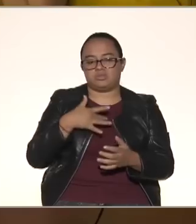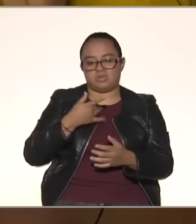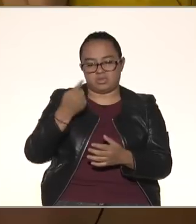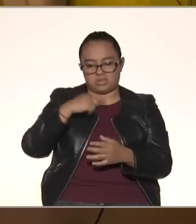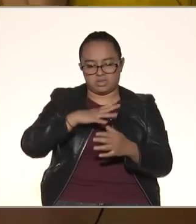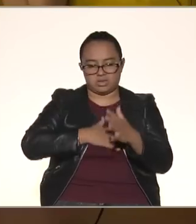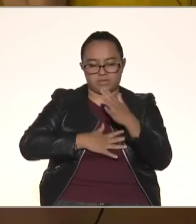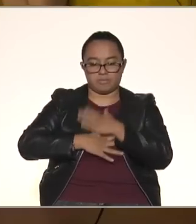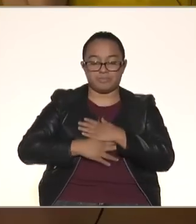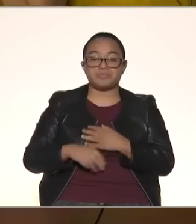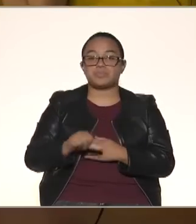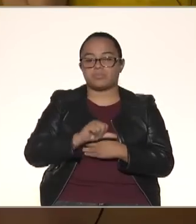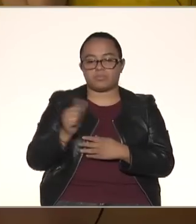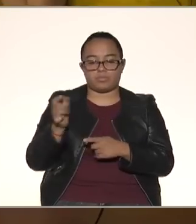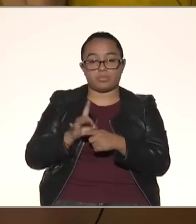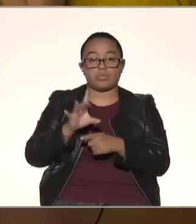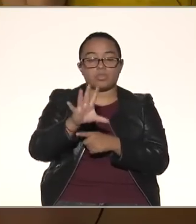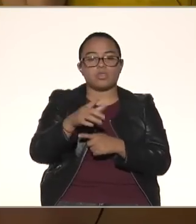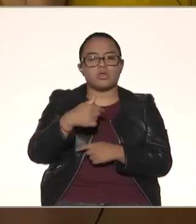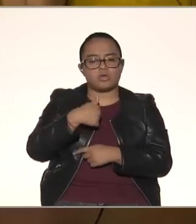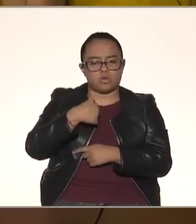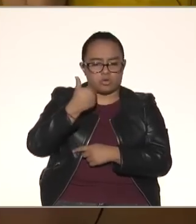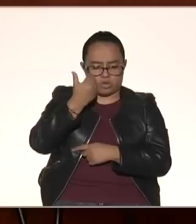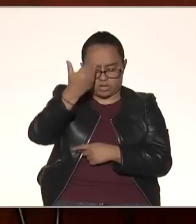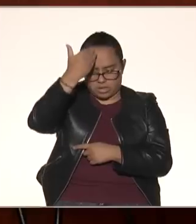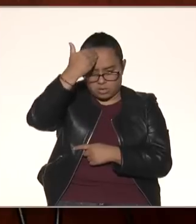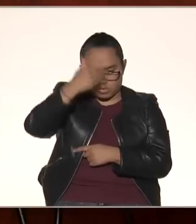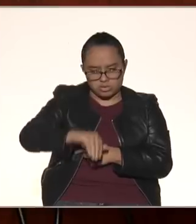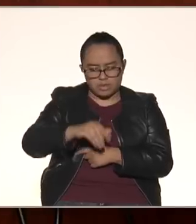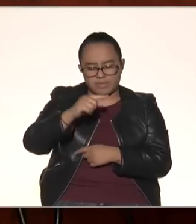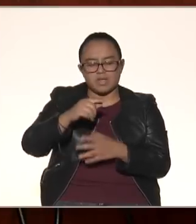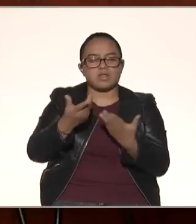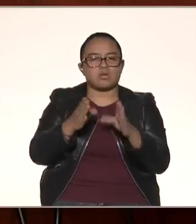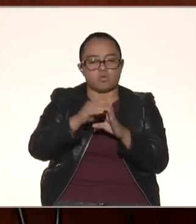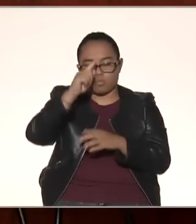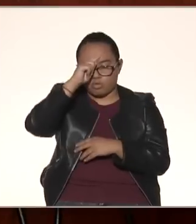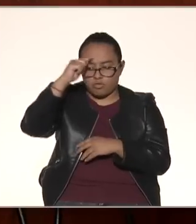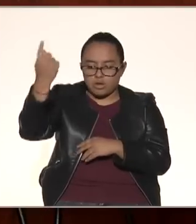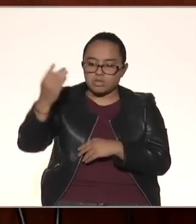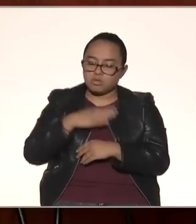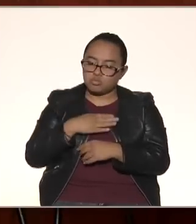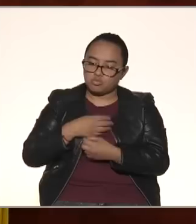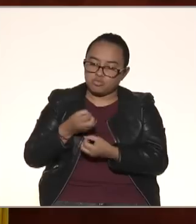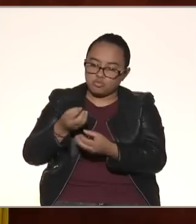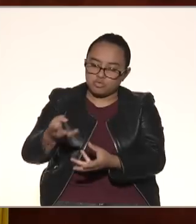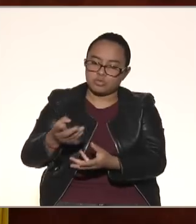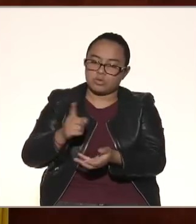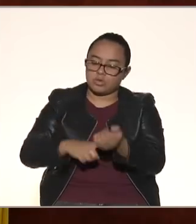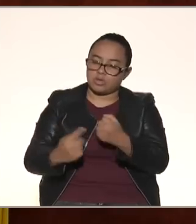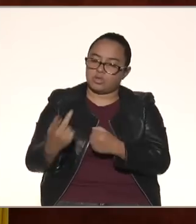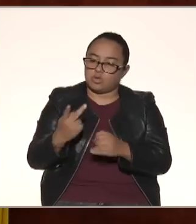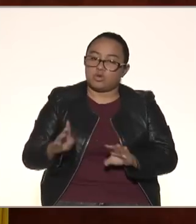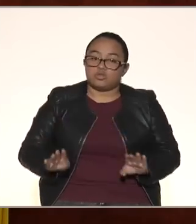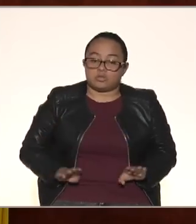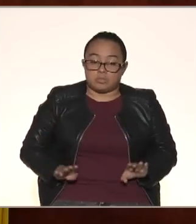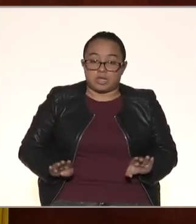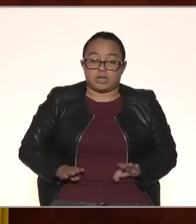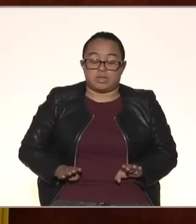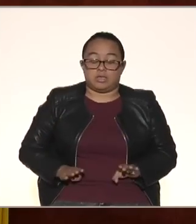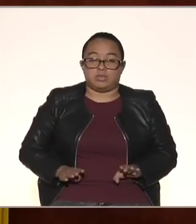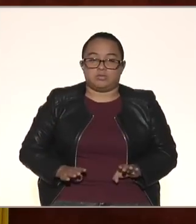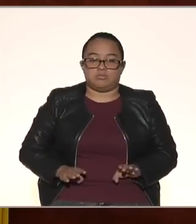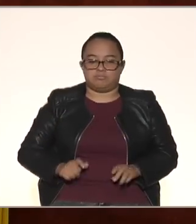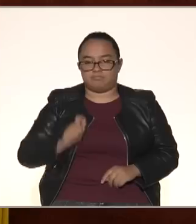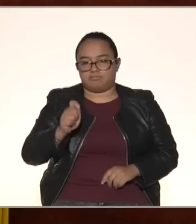finalmente, Luis Pérez, quisiera saber de manera práctica cómo ser generoso y más en la pareja. Es lo que Luis